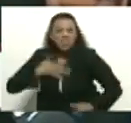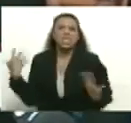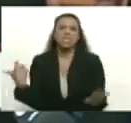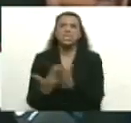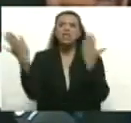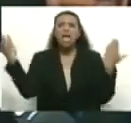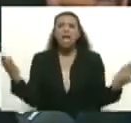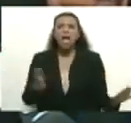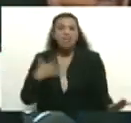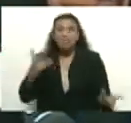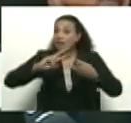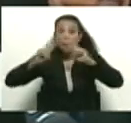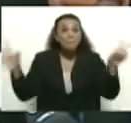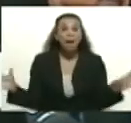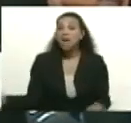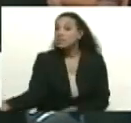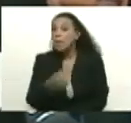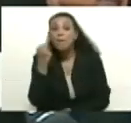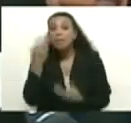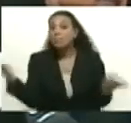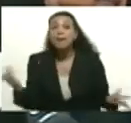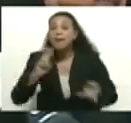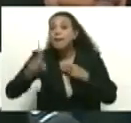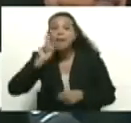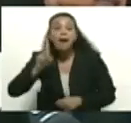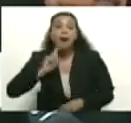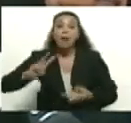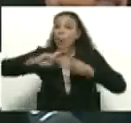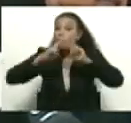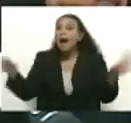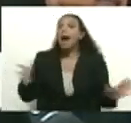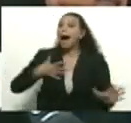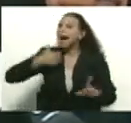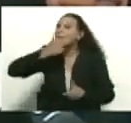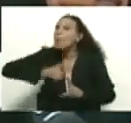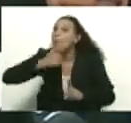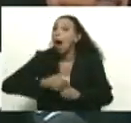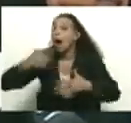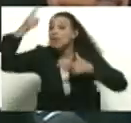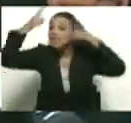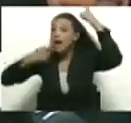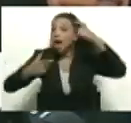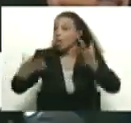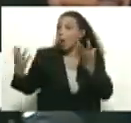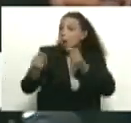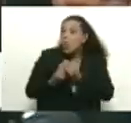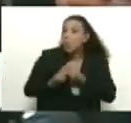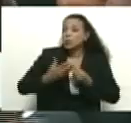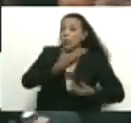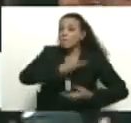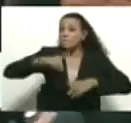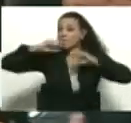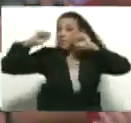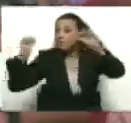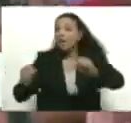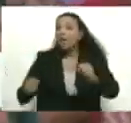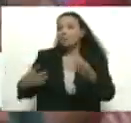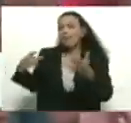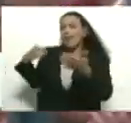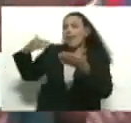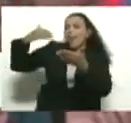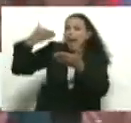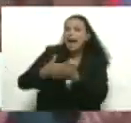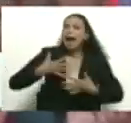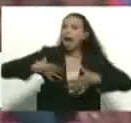no quieren la paz para este país. Aquí en Venezuela hay paz porque hemos tenido a Hugo Chávez y a Nicolás Maduro como presidente de la República, que